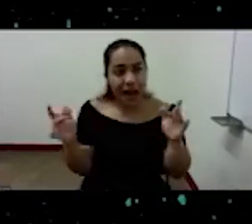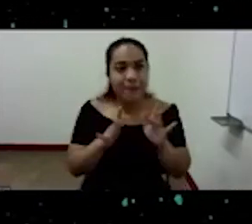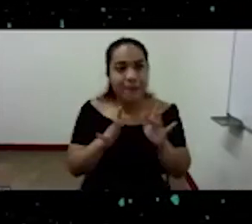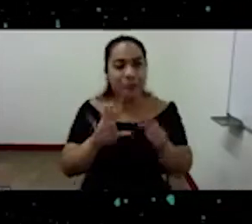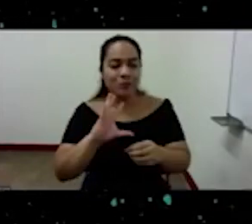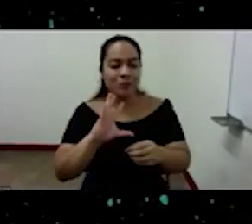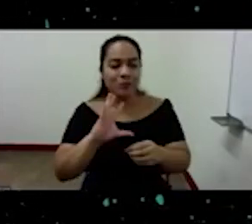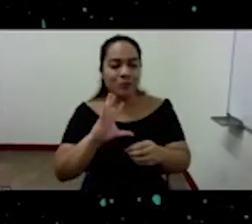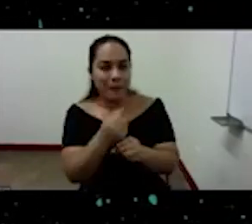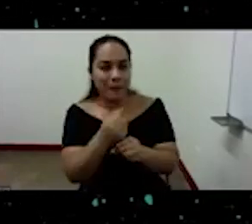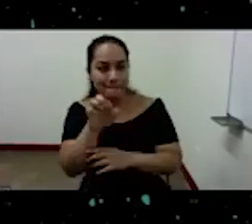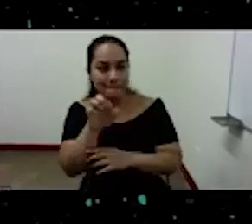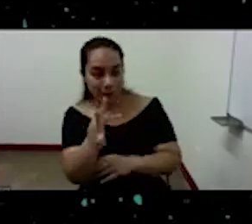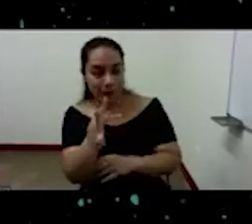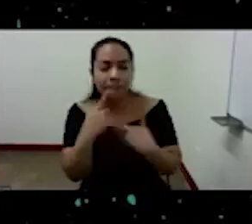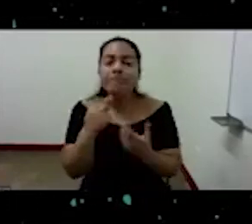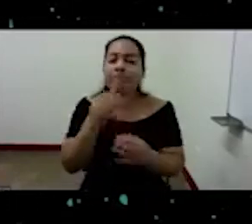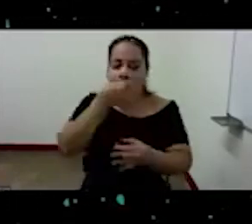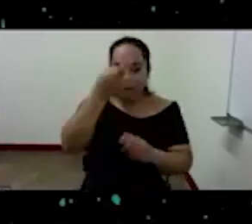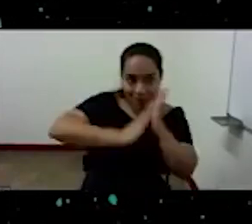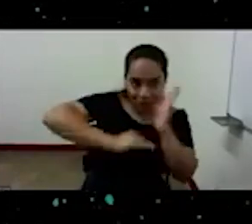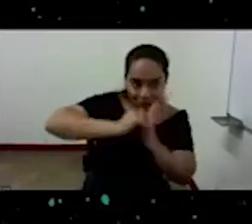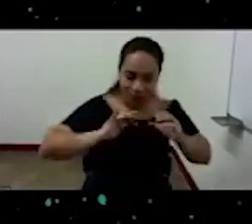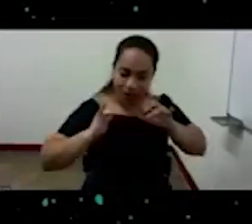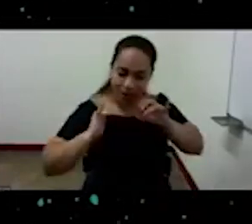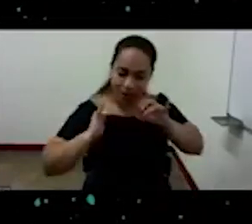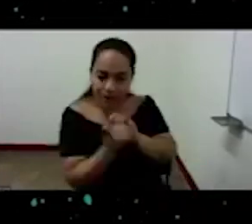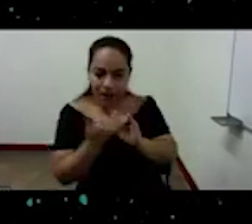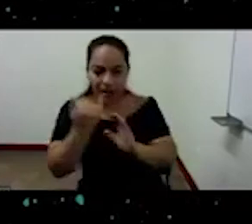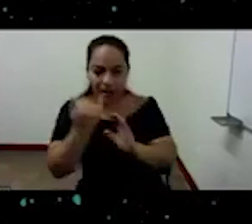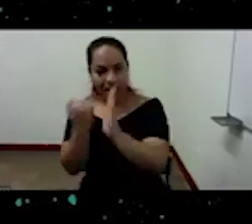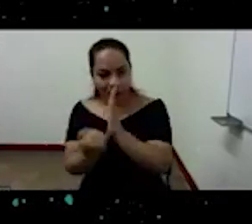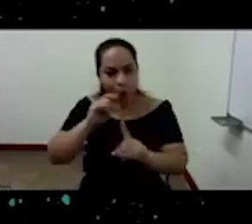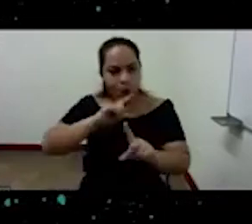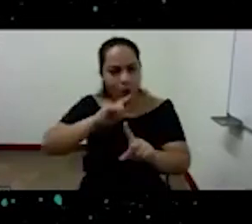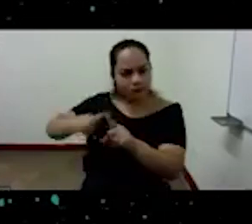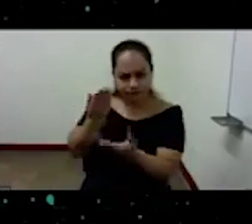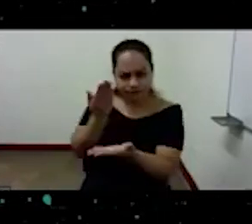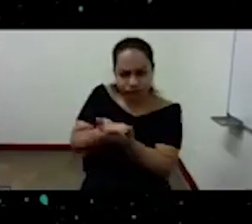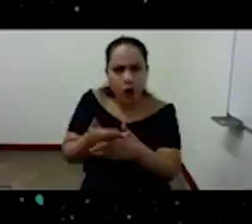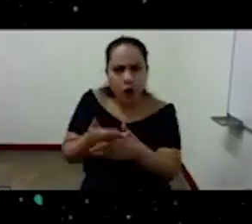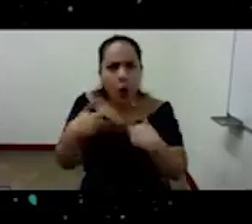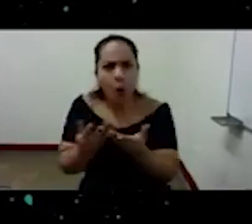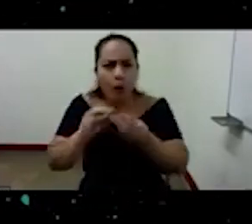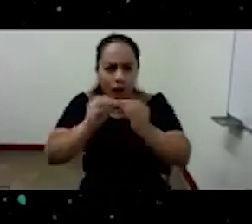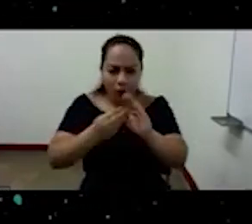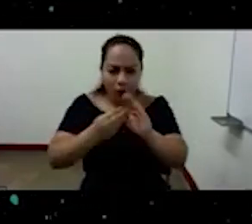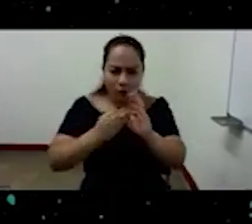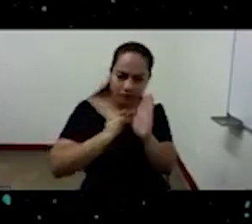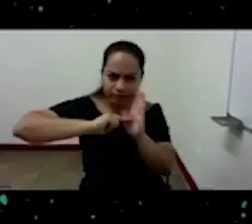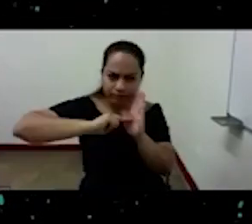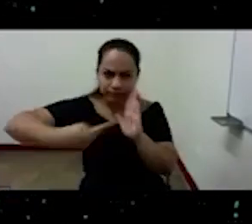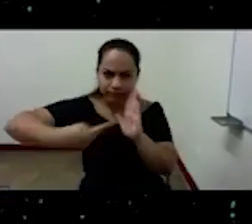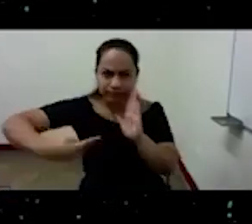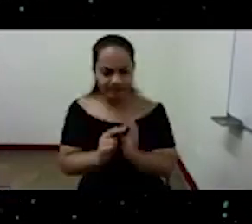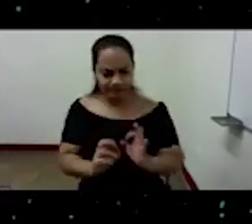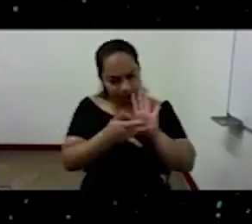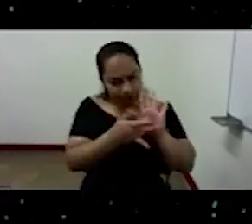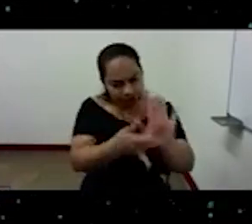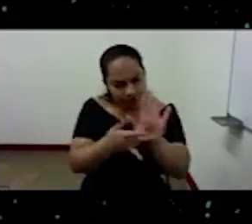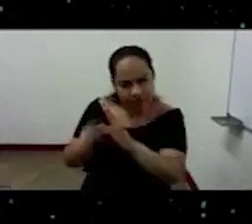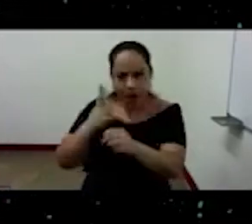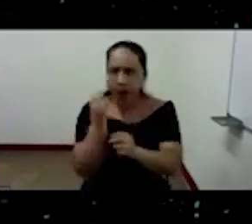efecto, la pintura, la escultura y el dibujo, planteados como técnicas artísticas de representación de lo